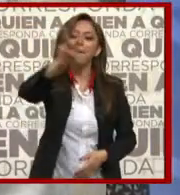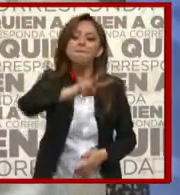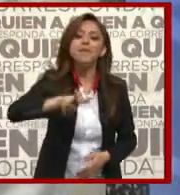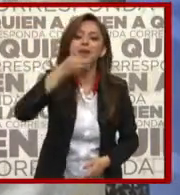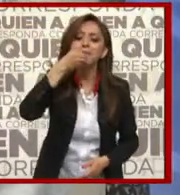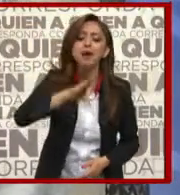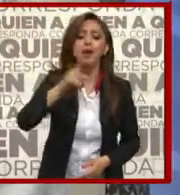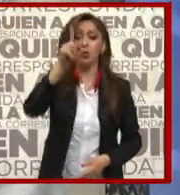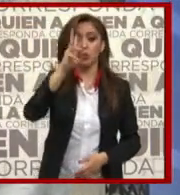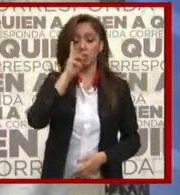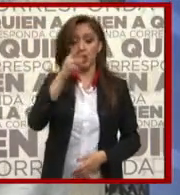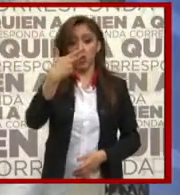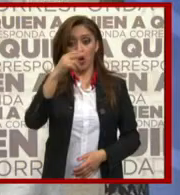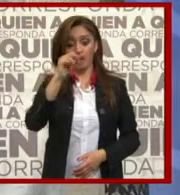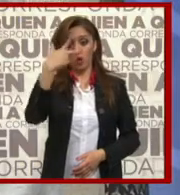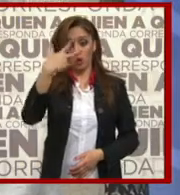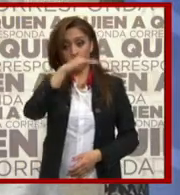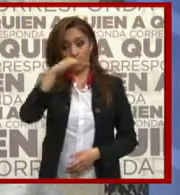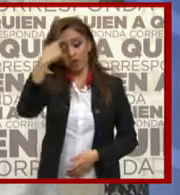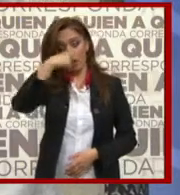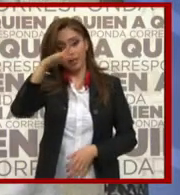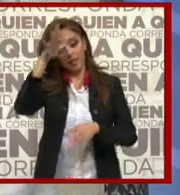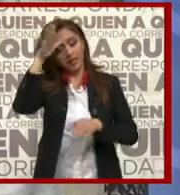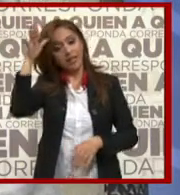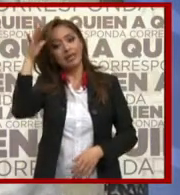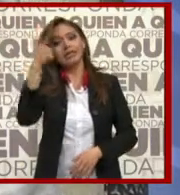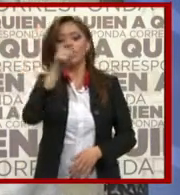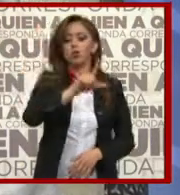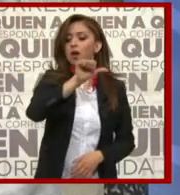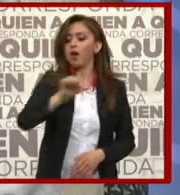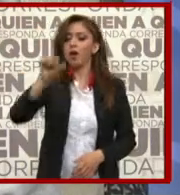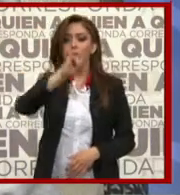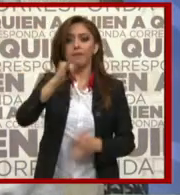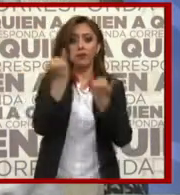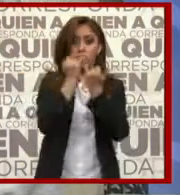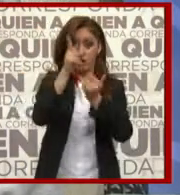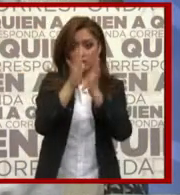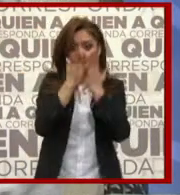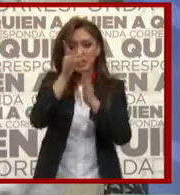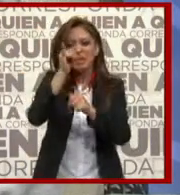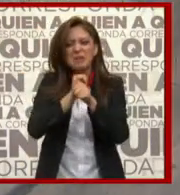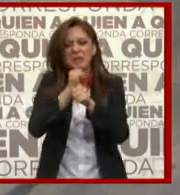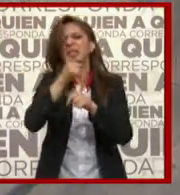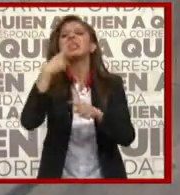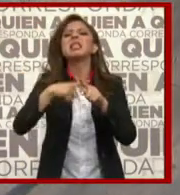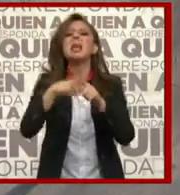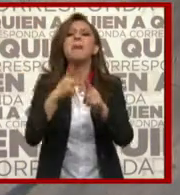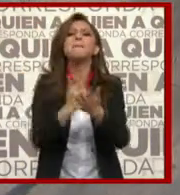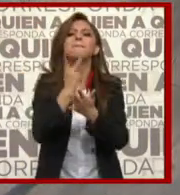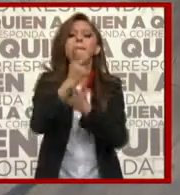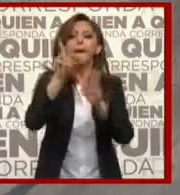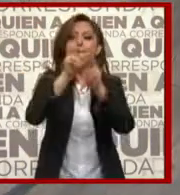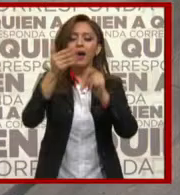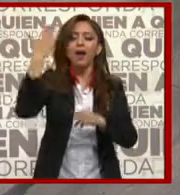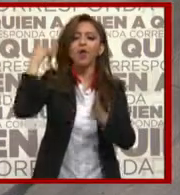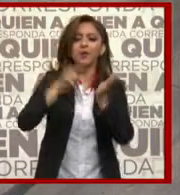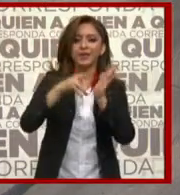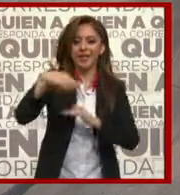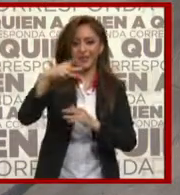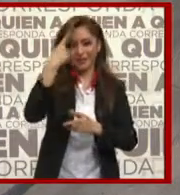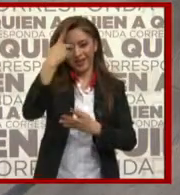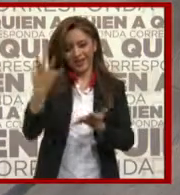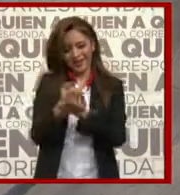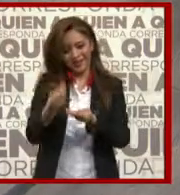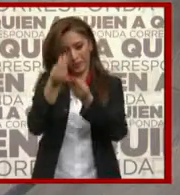muy gentiles no deje ver El Hormiguero 88:30 de la noche H 7 lunes a jueves y ahí le encargo lo del libro Investiga rápidamente con quién ganó el premio Nobel en 2014 Yo soy Jorge